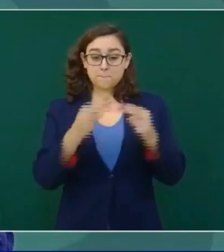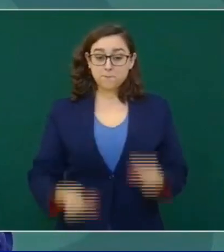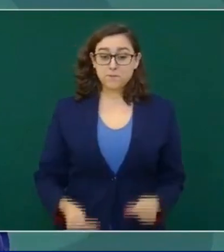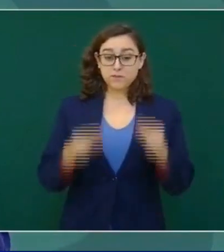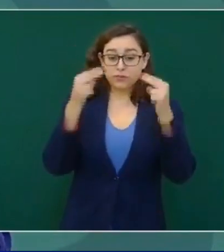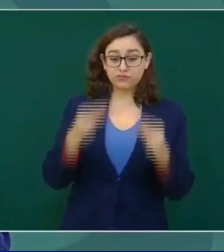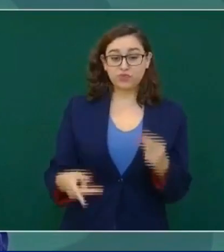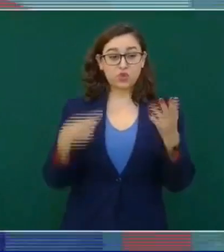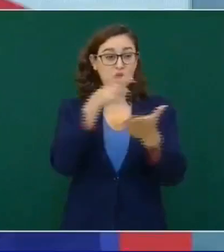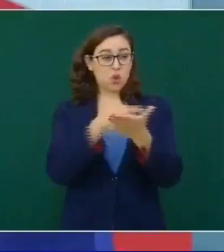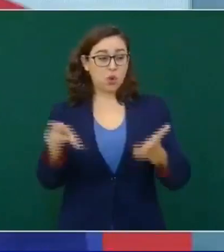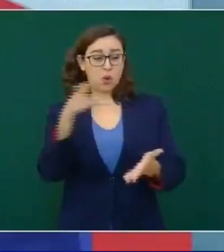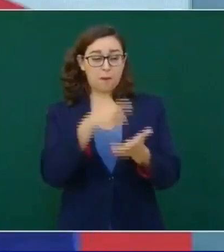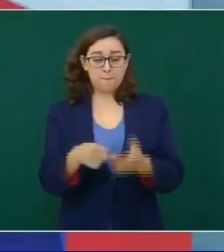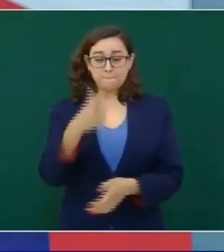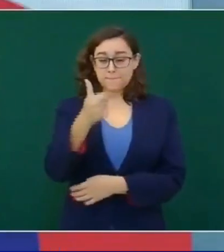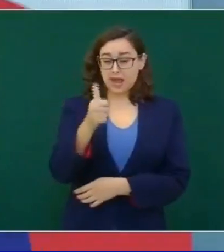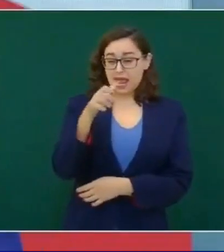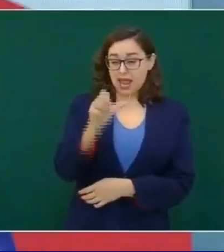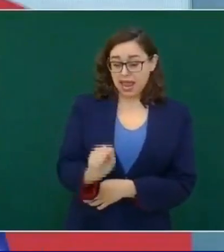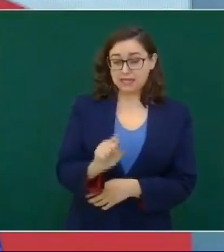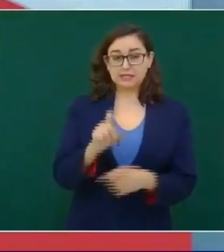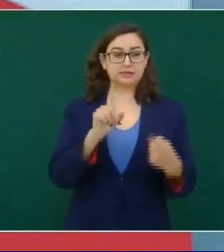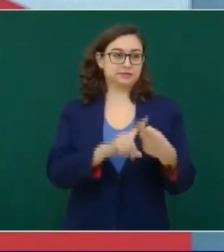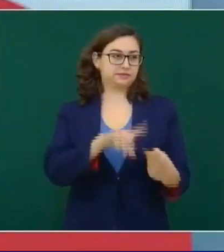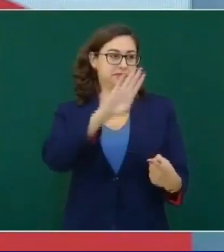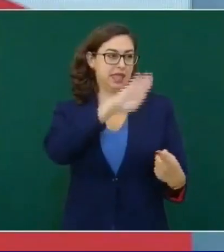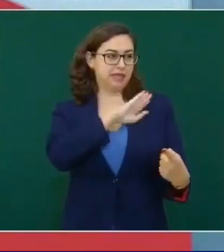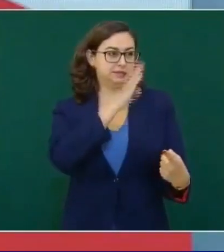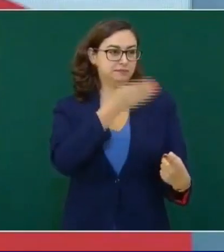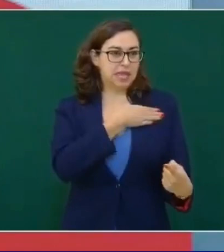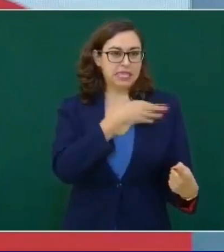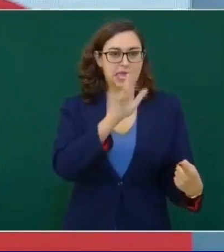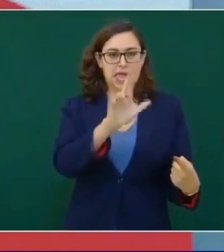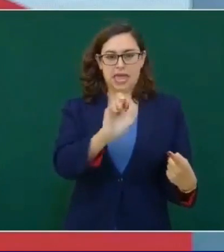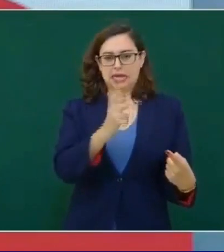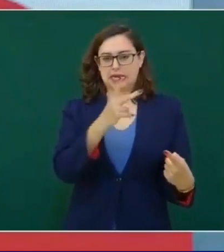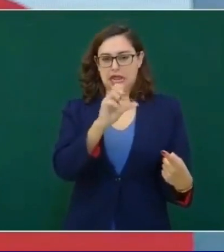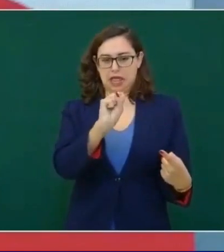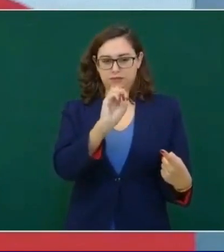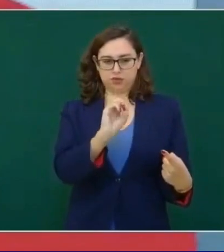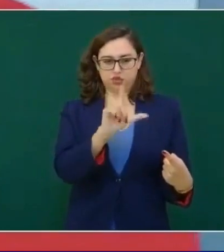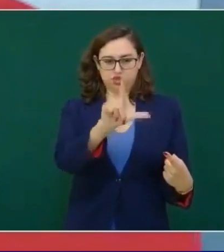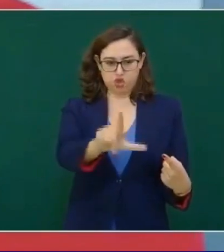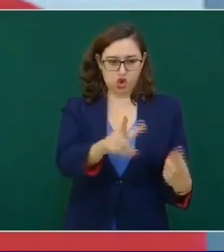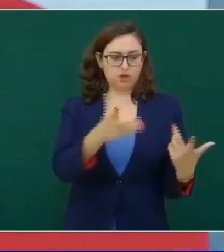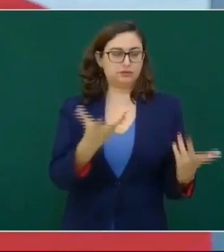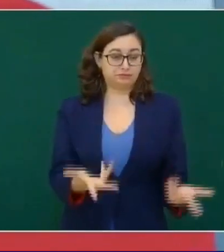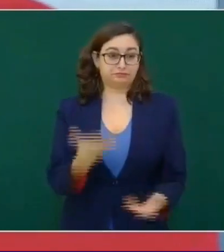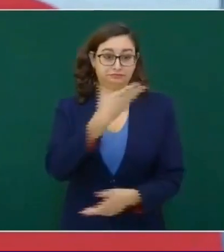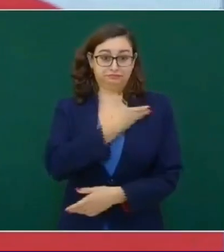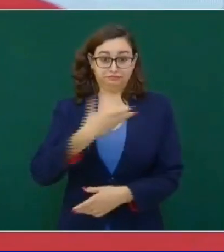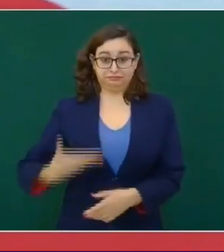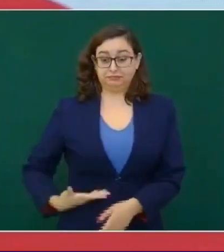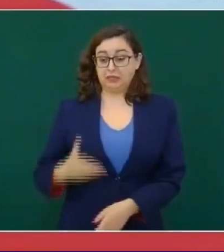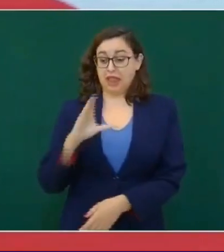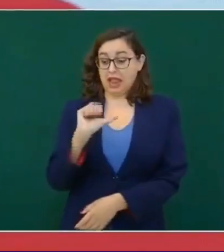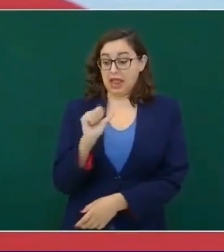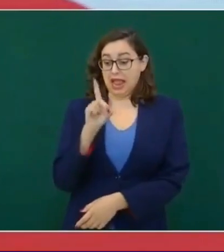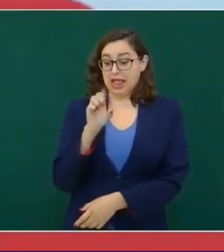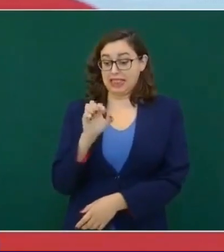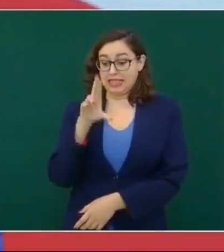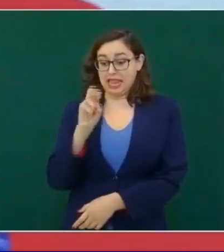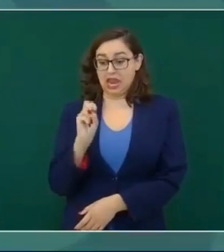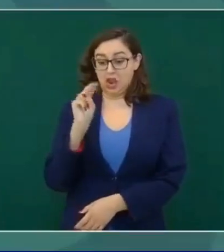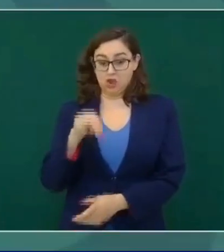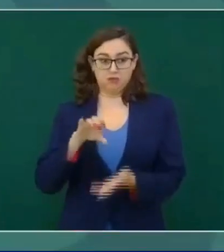ya sea a Repsol de España, como lo hizo Calderón, 25 mil millones de dólares,